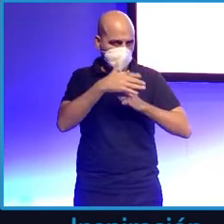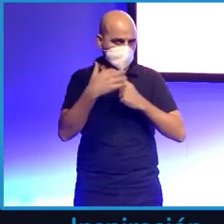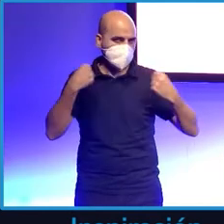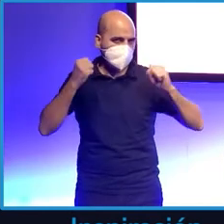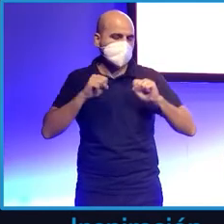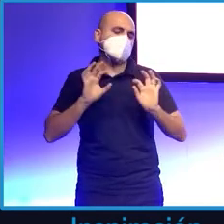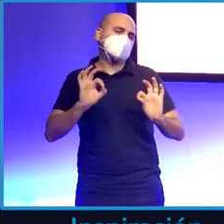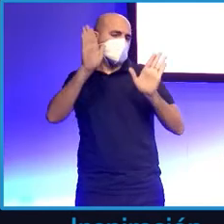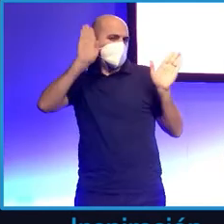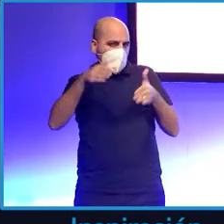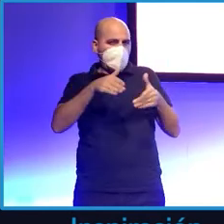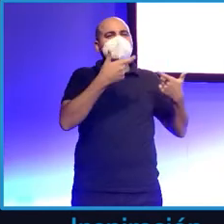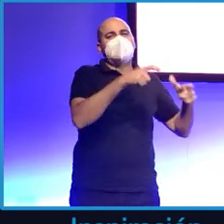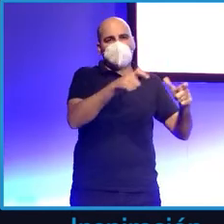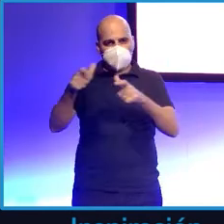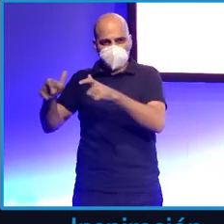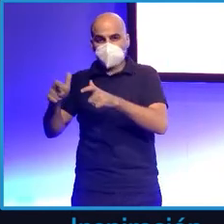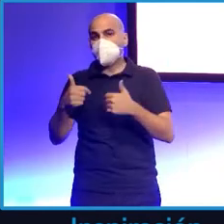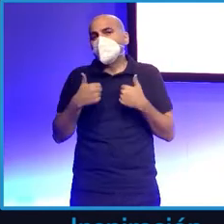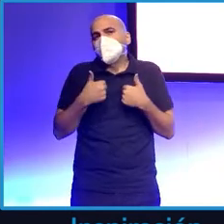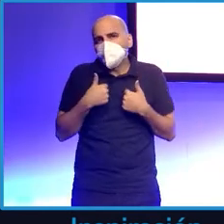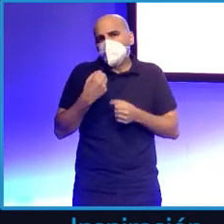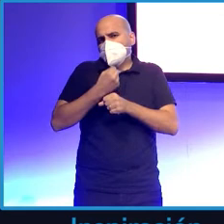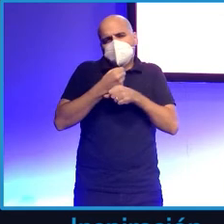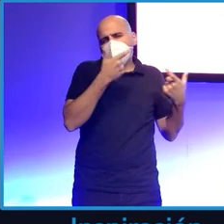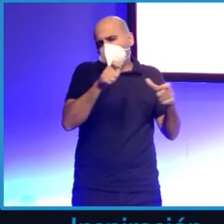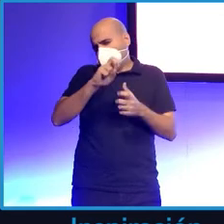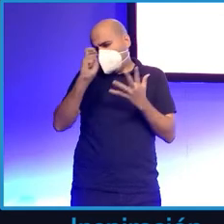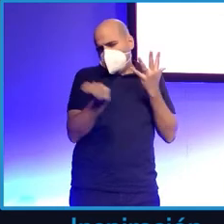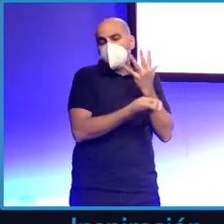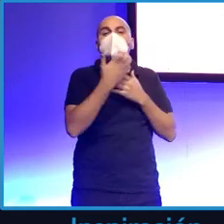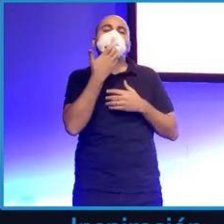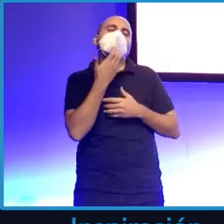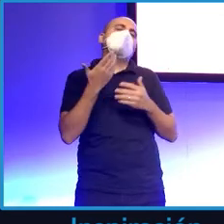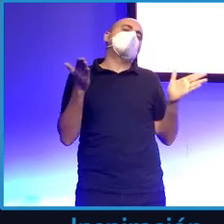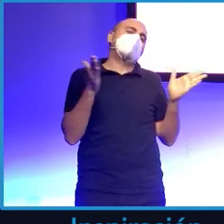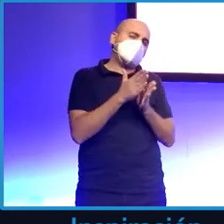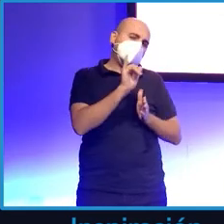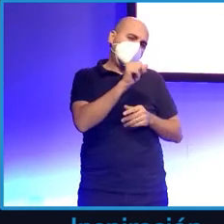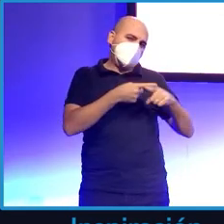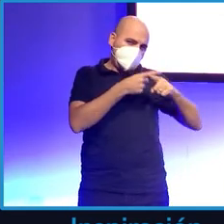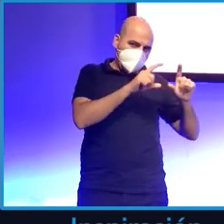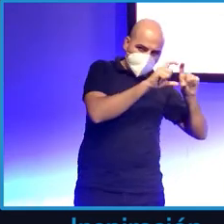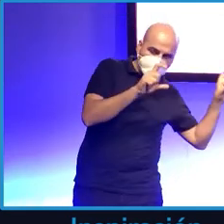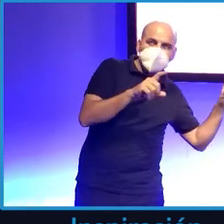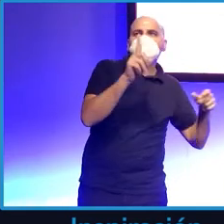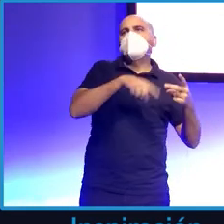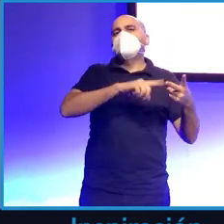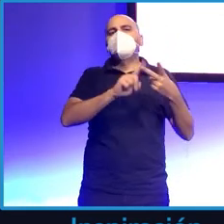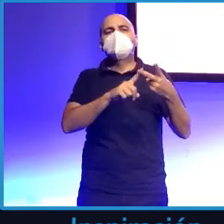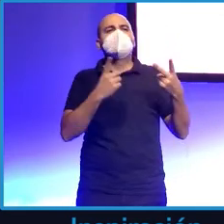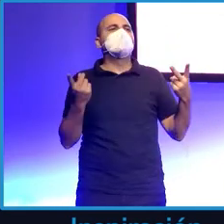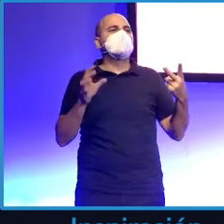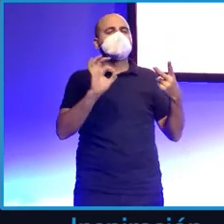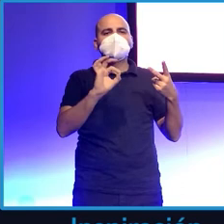otros sectores que podrían enseñar porque por ejemplo yo trabajo se pone muy variopintos trabajo pymes trabajo web del sector adultos es más trabajo dos de las más grandes